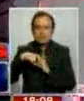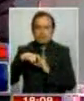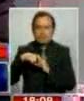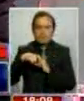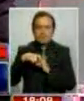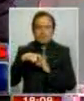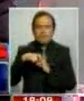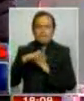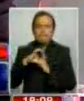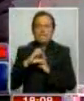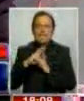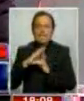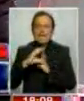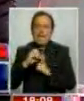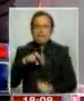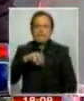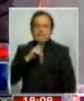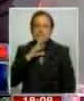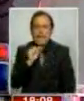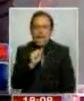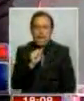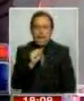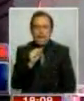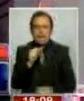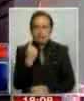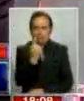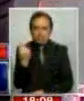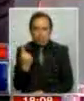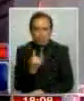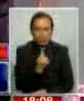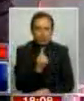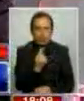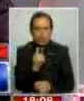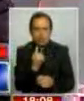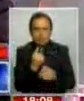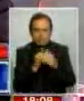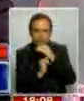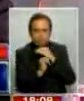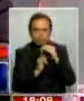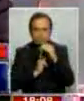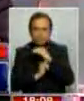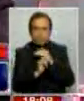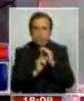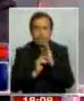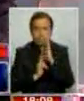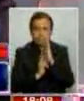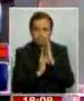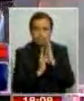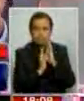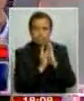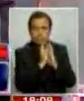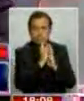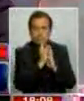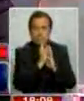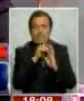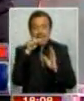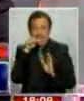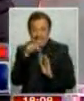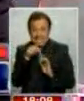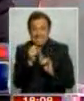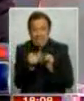básicamente se puede demostrar que en ese mismo periodo de tiempo sus cargas tributarias también han crecido. Y esa información nosotros la